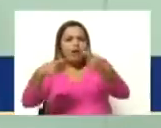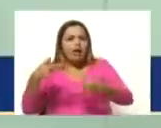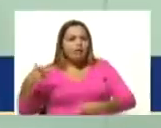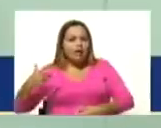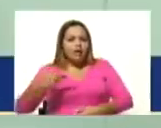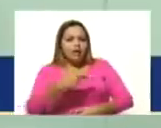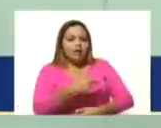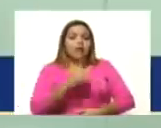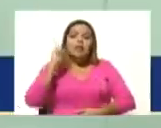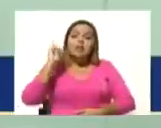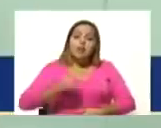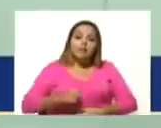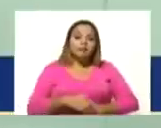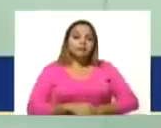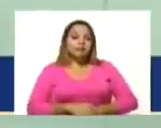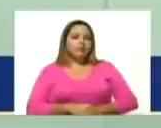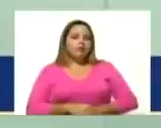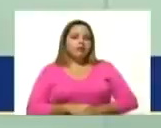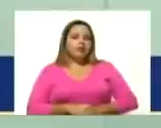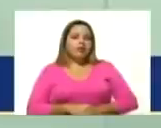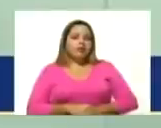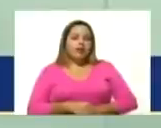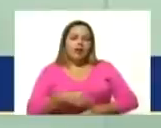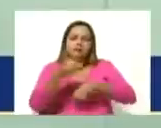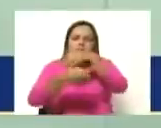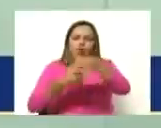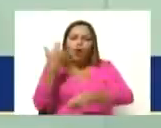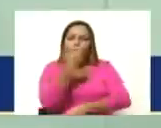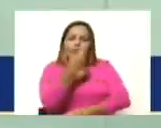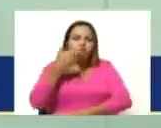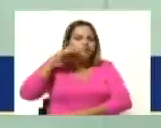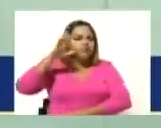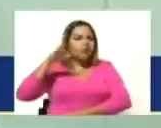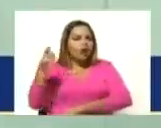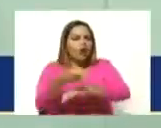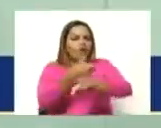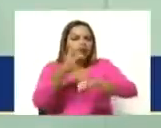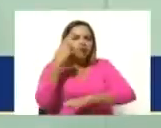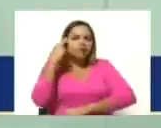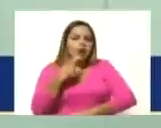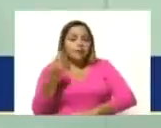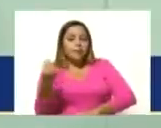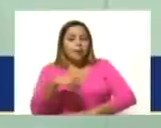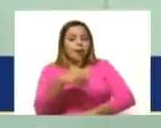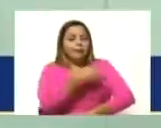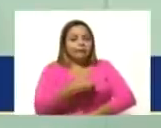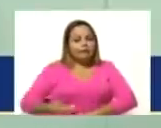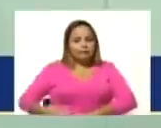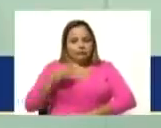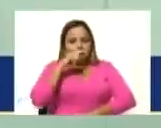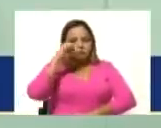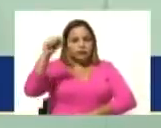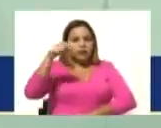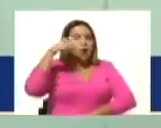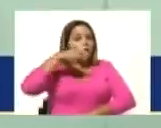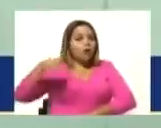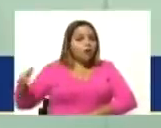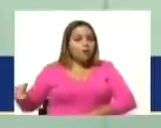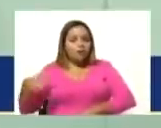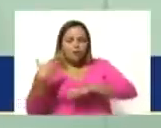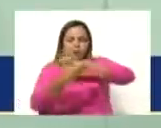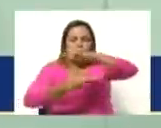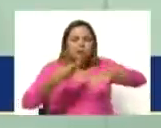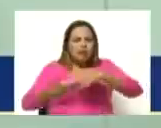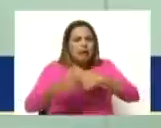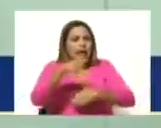tejerías. Además, se indicó el compromiso del gobierno bolivariano y del presidente Nicolás Maduro con la población afectada por